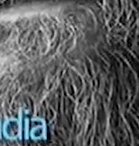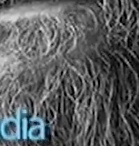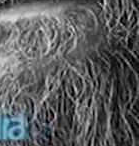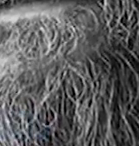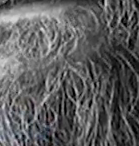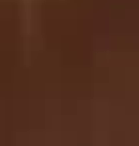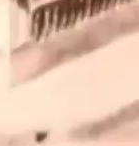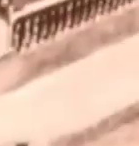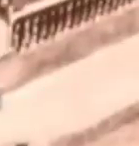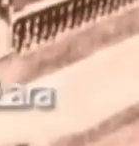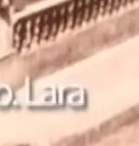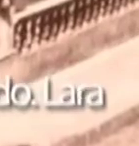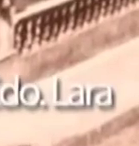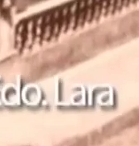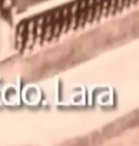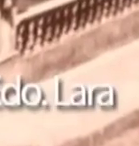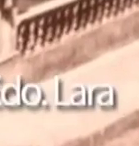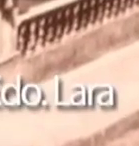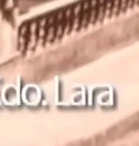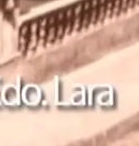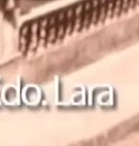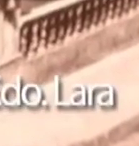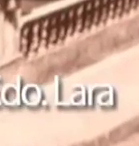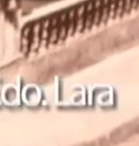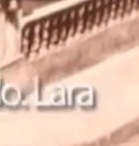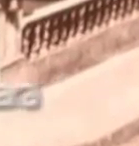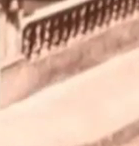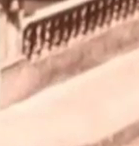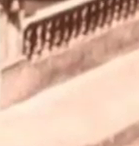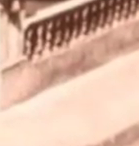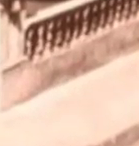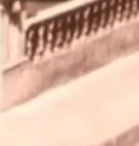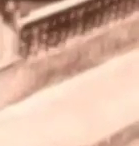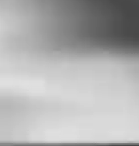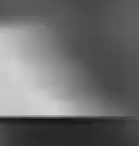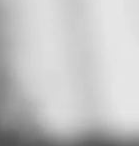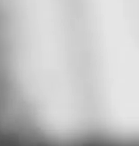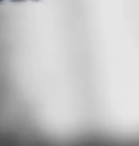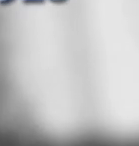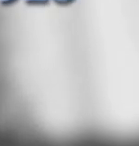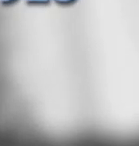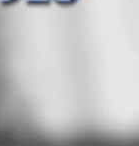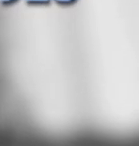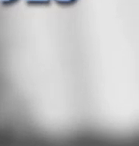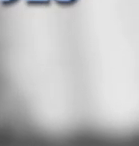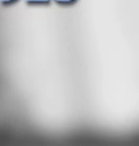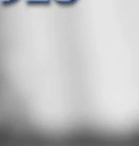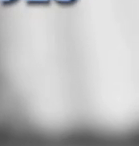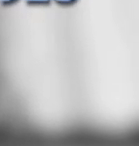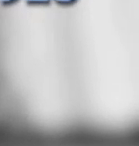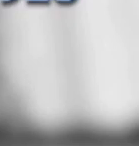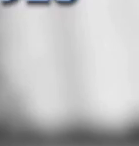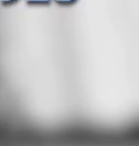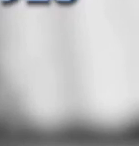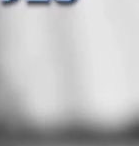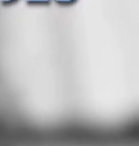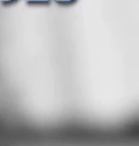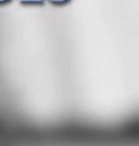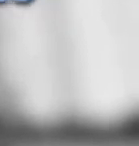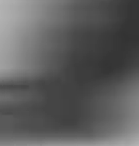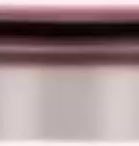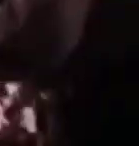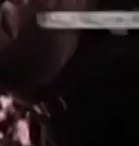Garmendia nació en Barquisimeto, Estado Lara, el 11 de junio de 1928. A lo largo de su vida se desempeñó como